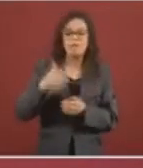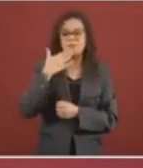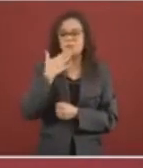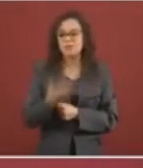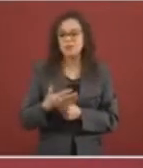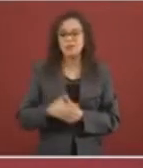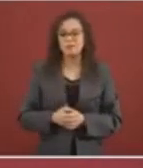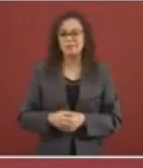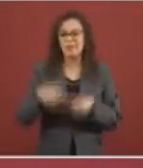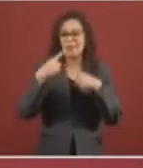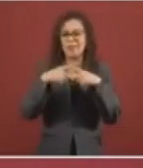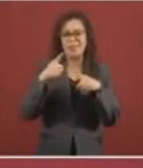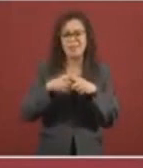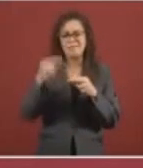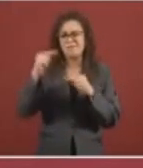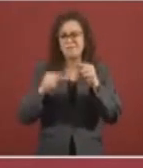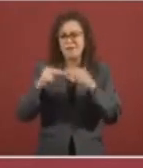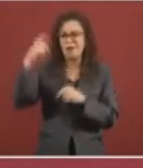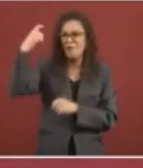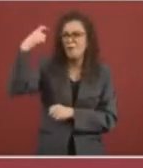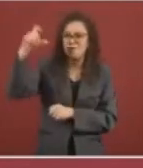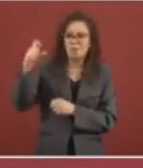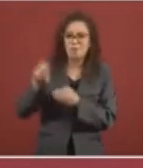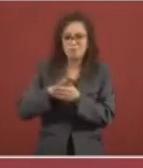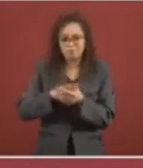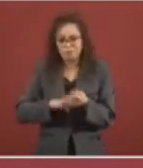las clases sociales.